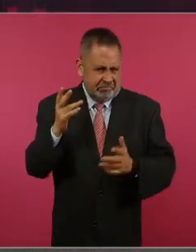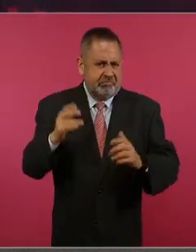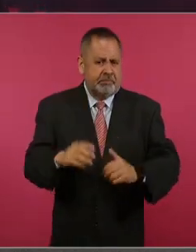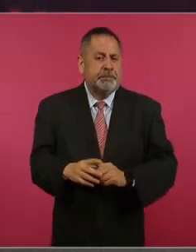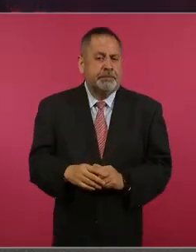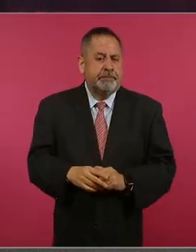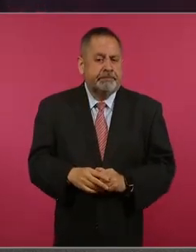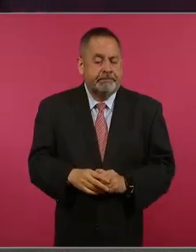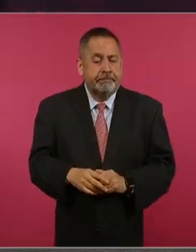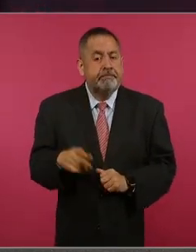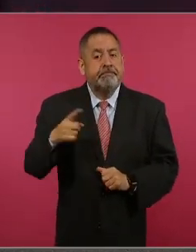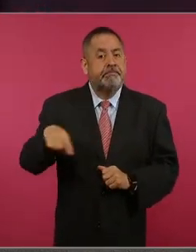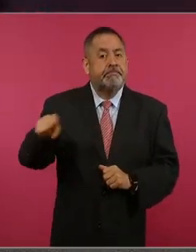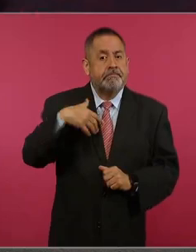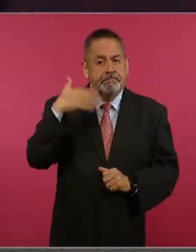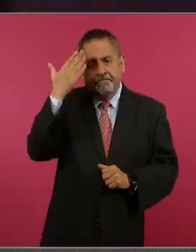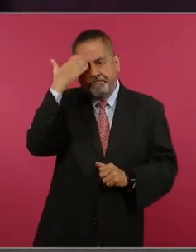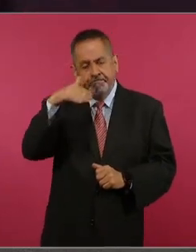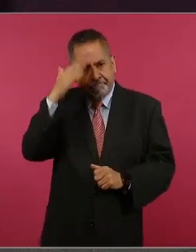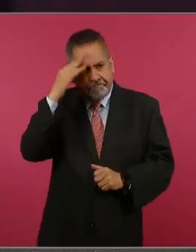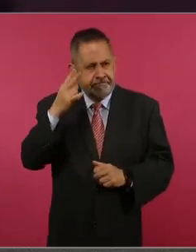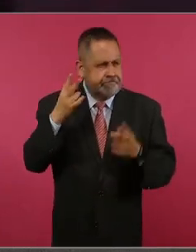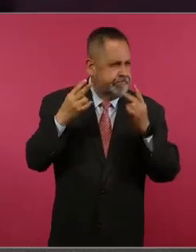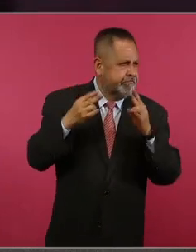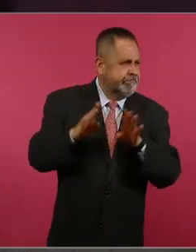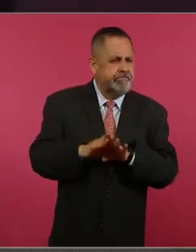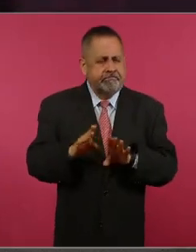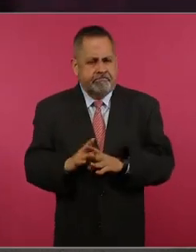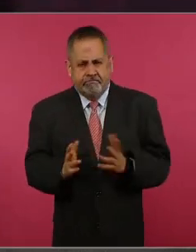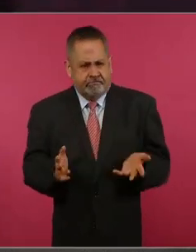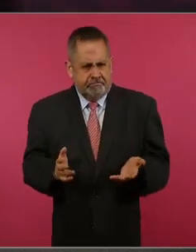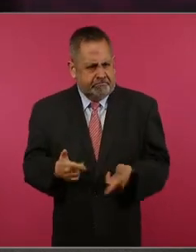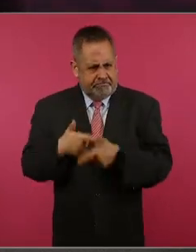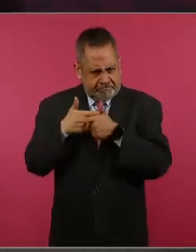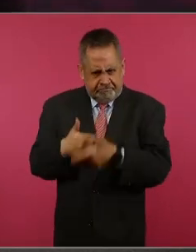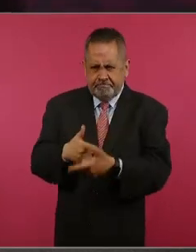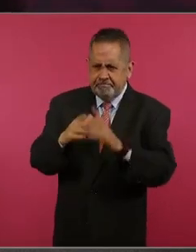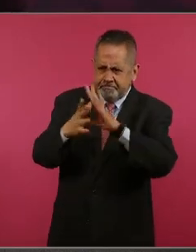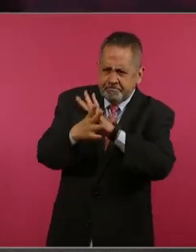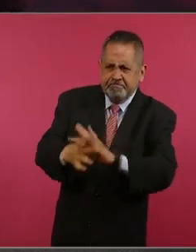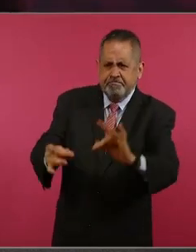y está muy consciente. Entonces, hay que seguir así,